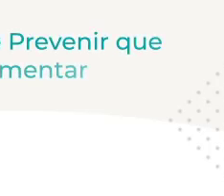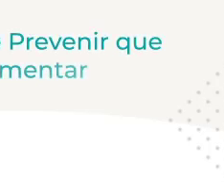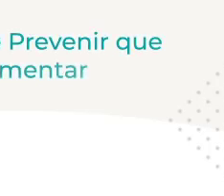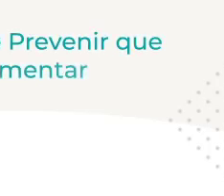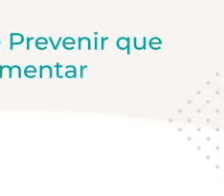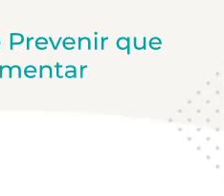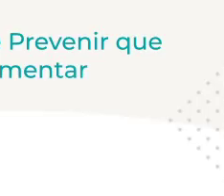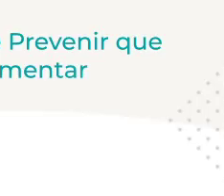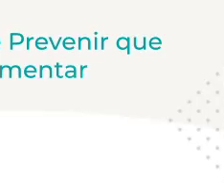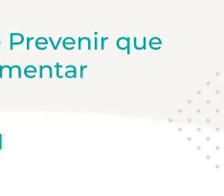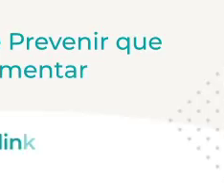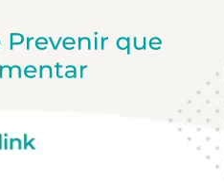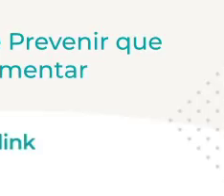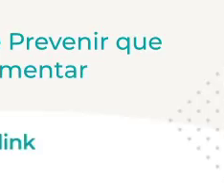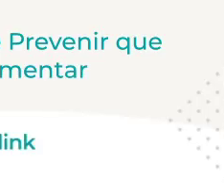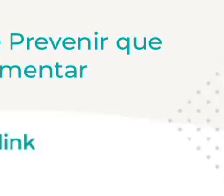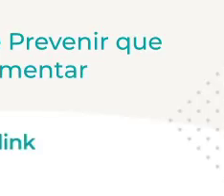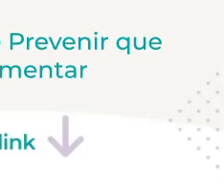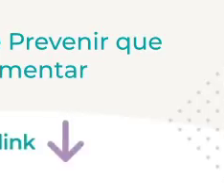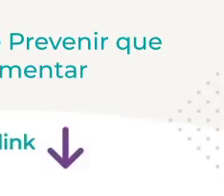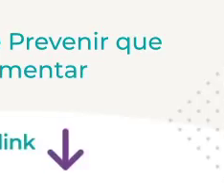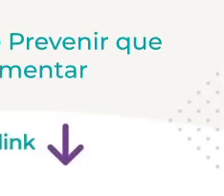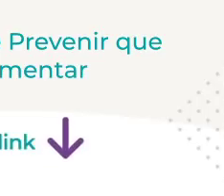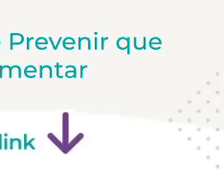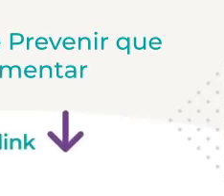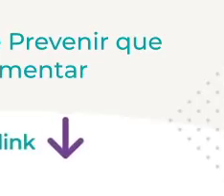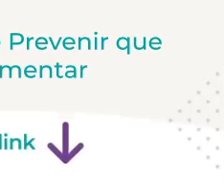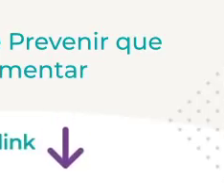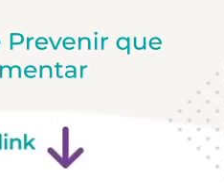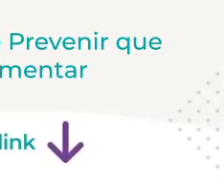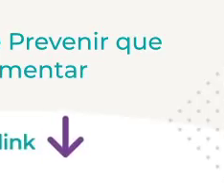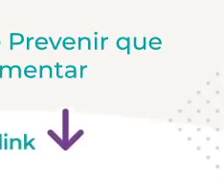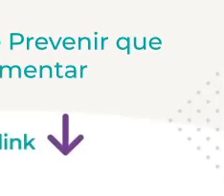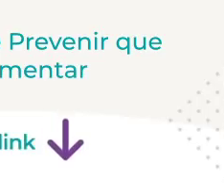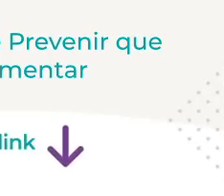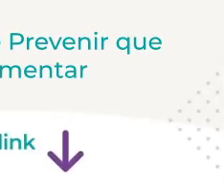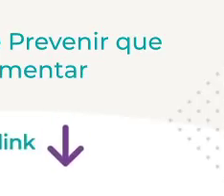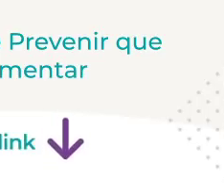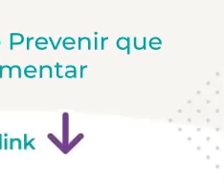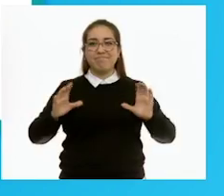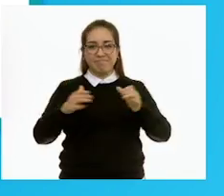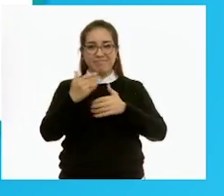Para ver este video, encuentra el link aquí abajo en la descripción.